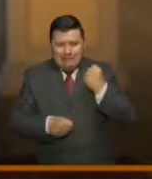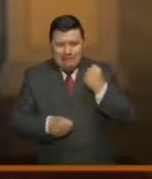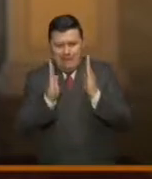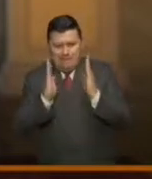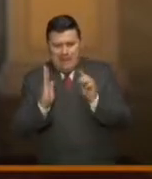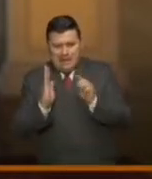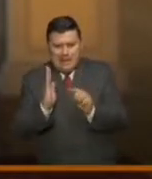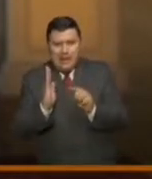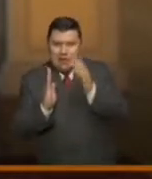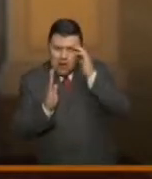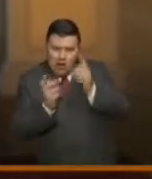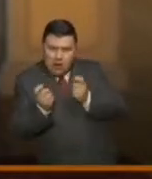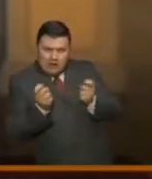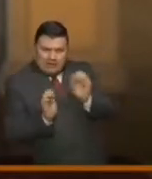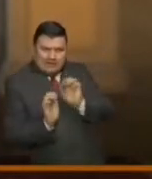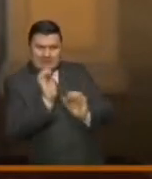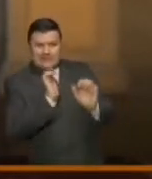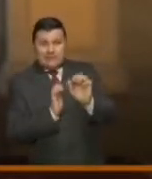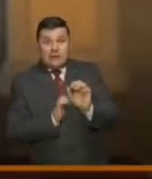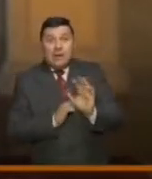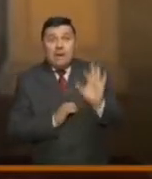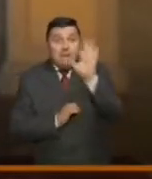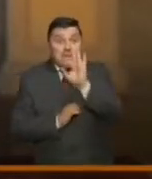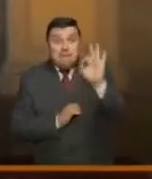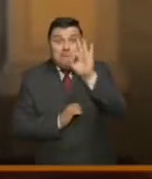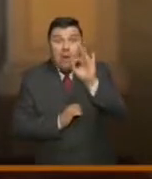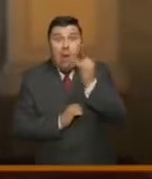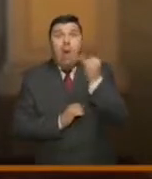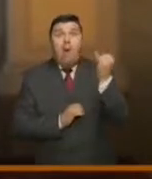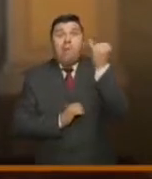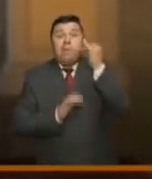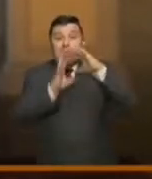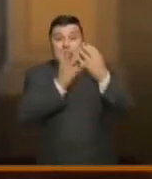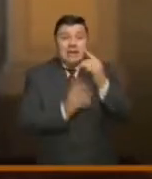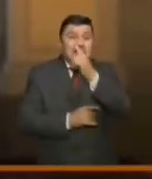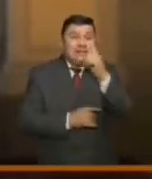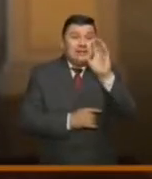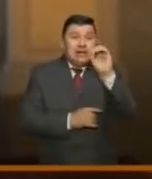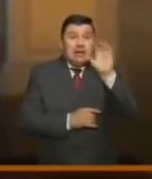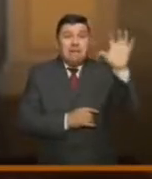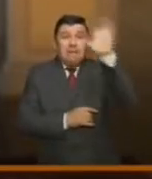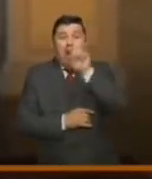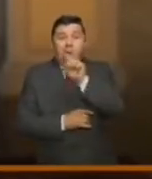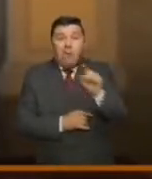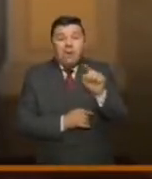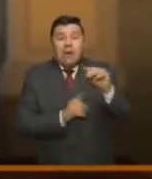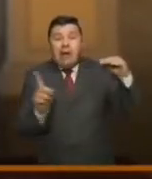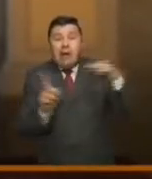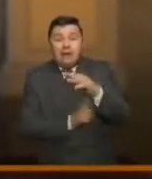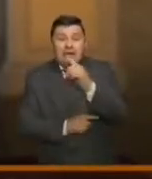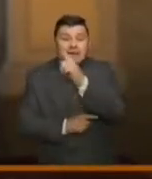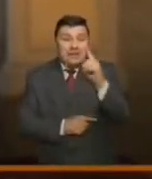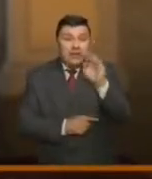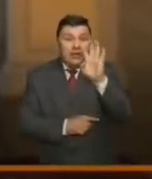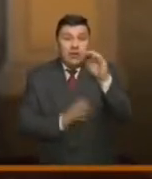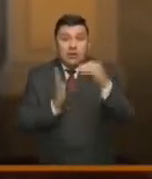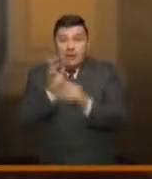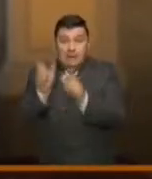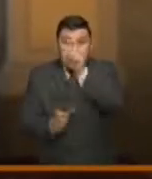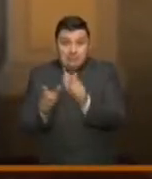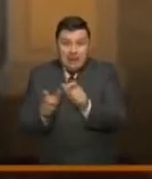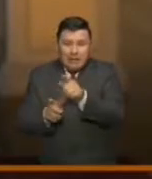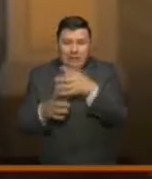la fecha el virus está presente en más de 160 países y ha contagiado a más de 194.000 personas